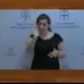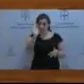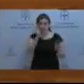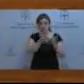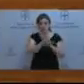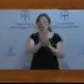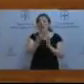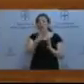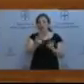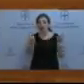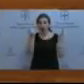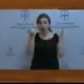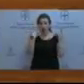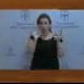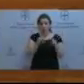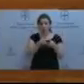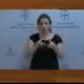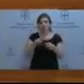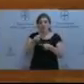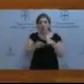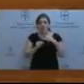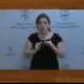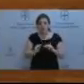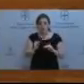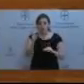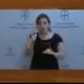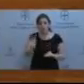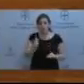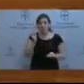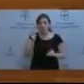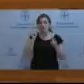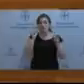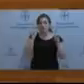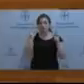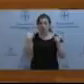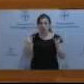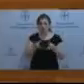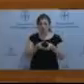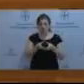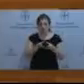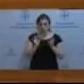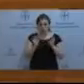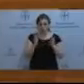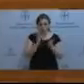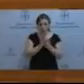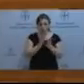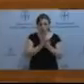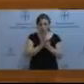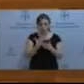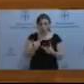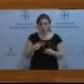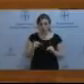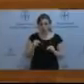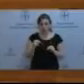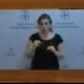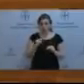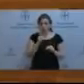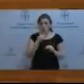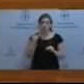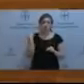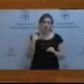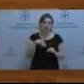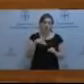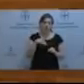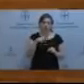los alumnos, son sus familias y son los profesores. Finalizaron el curso suspendiendo y empiezan el curso